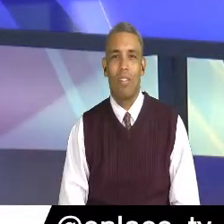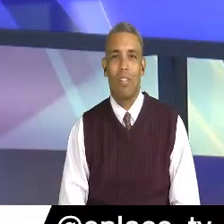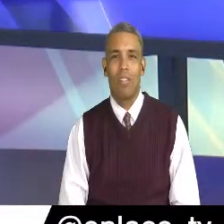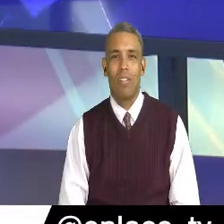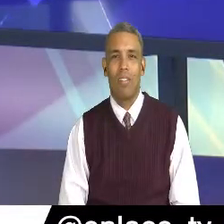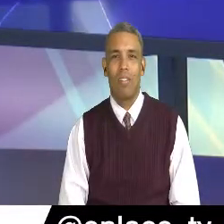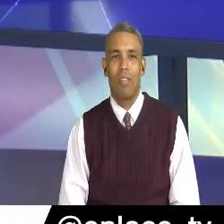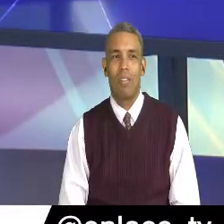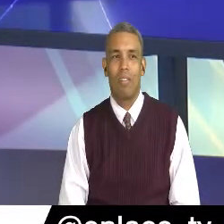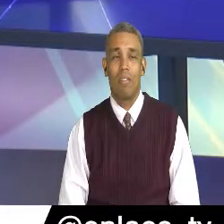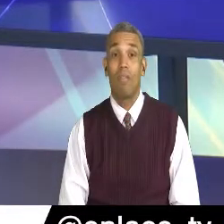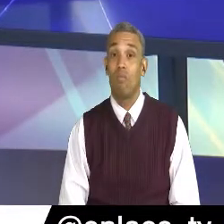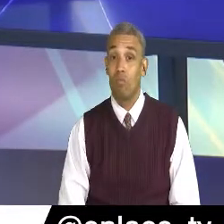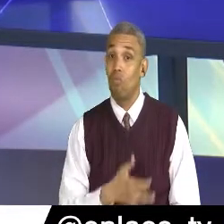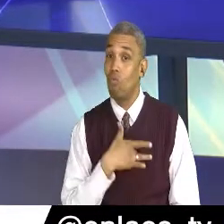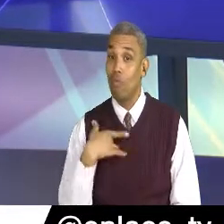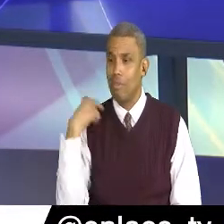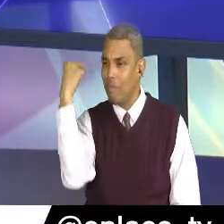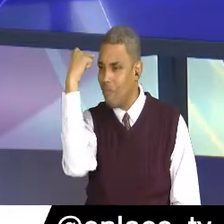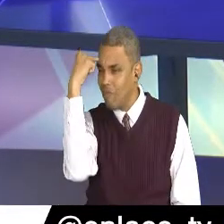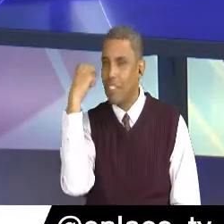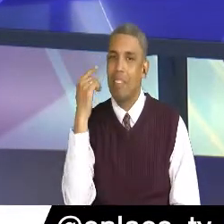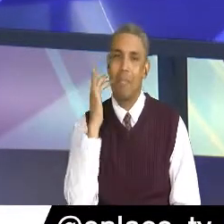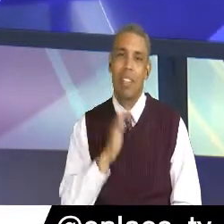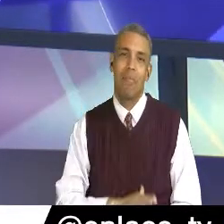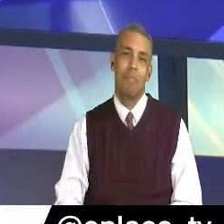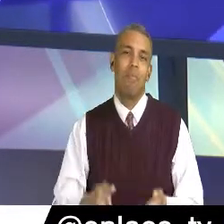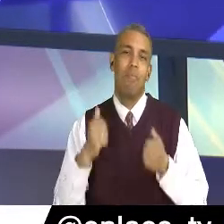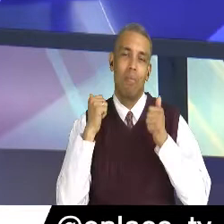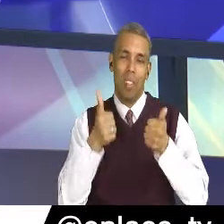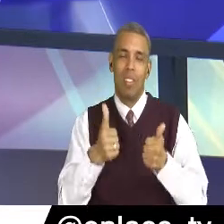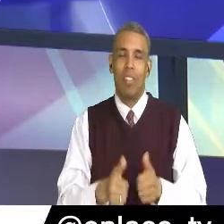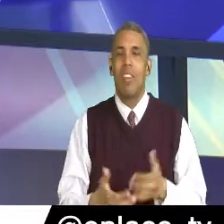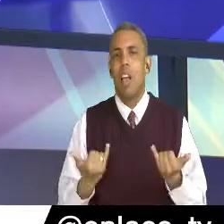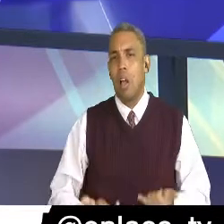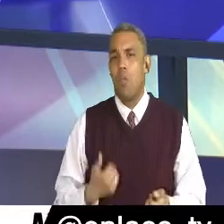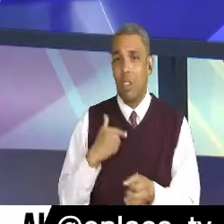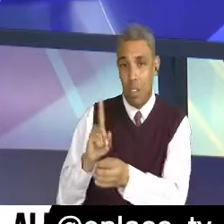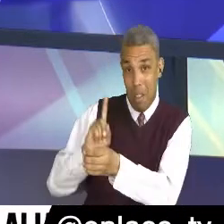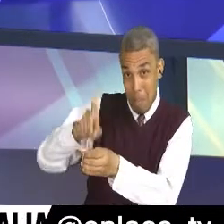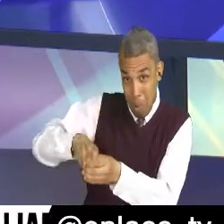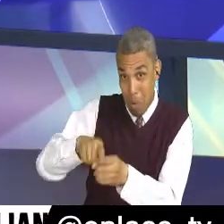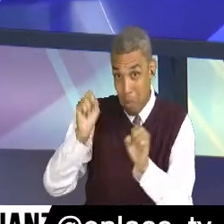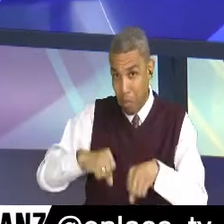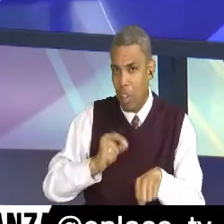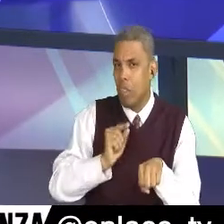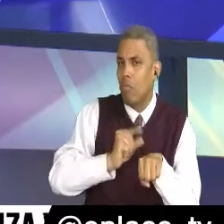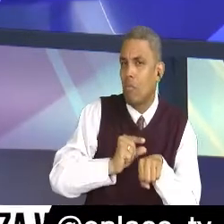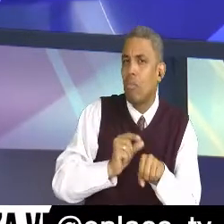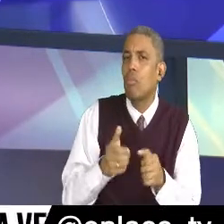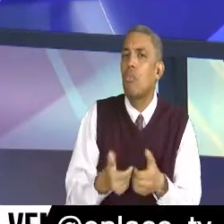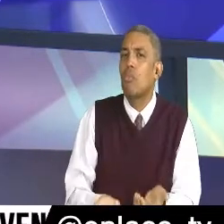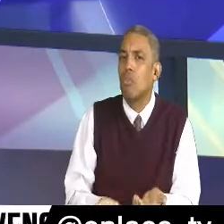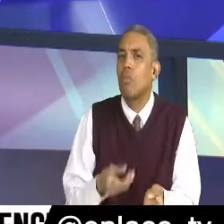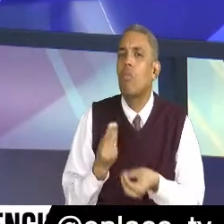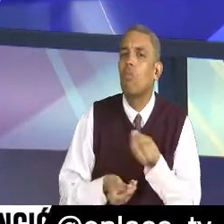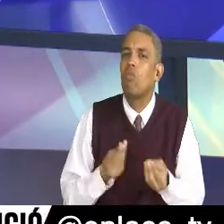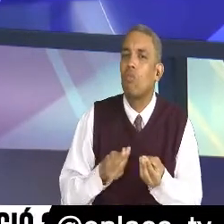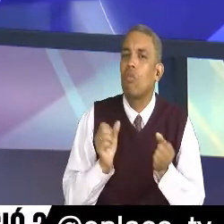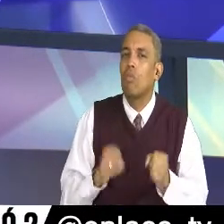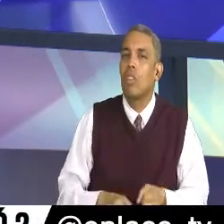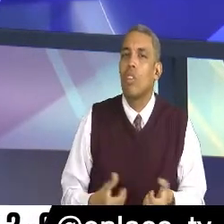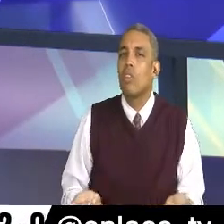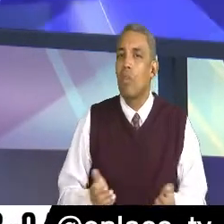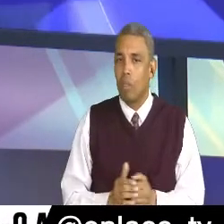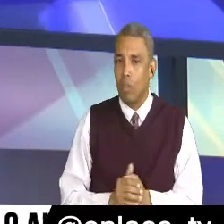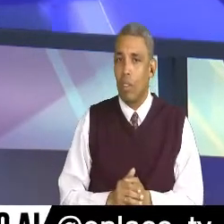Sanan cuerpos, sanan mentes, sanan corazones. Ahora usted puede hacer parte de la Fundación de la Doctora Clown. Pregunte por ellos en Barranca Bermeja